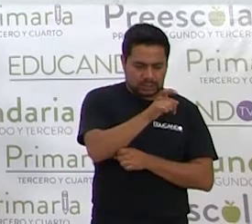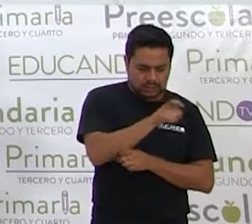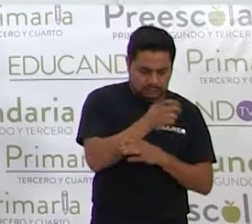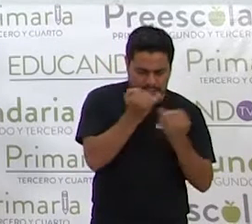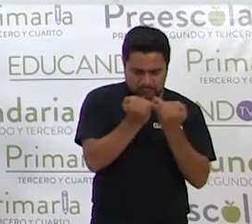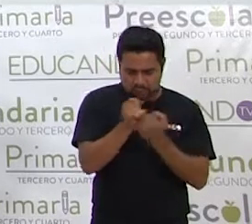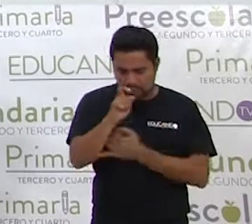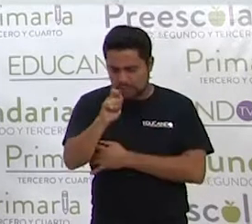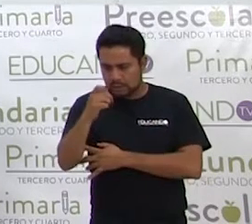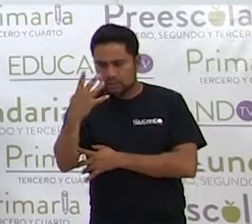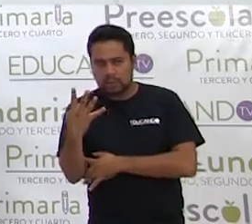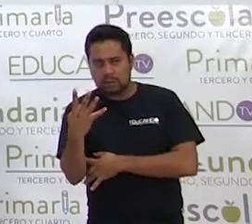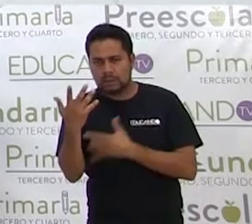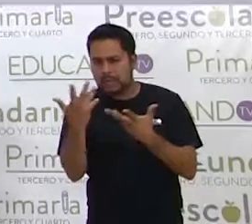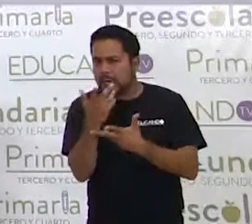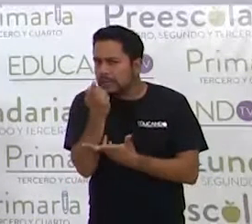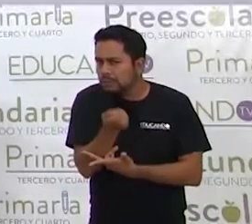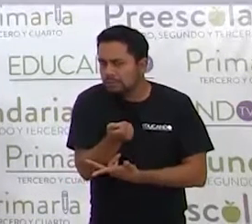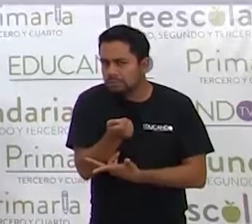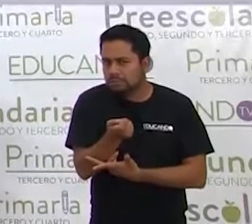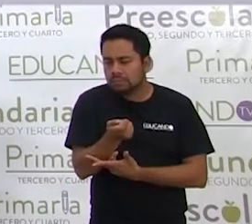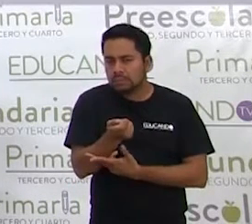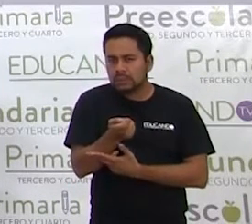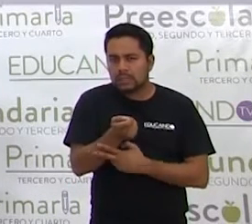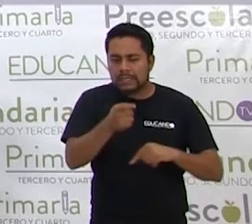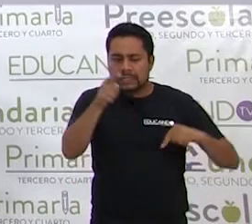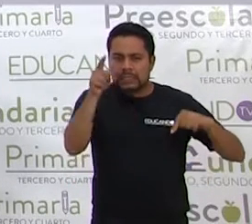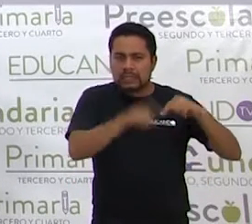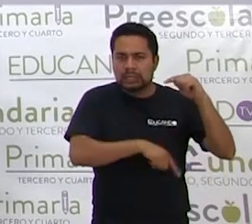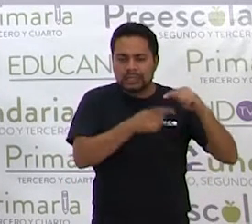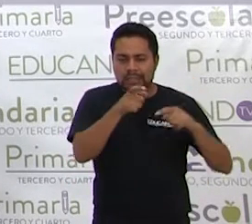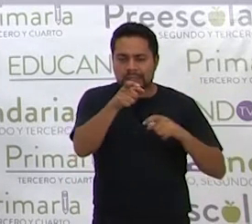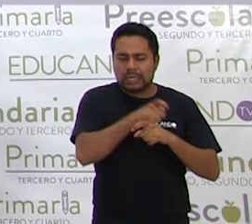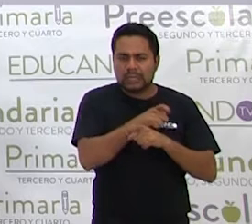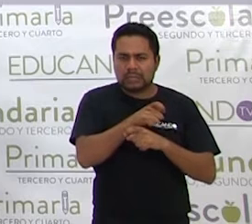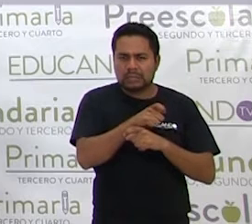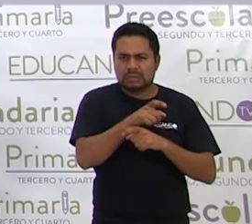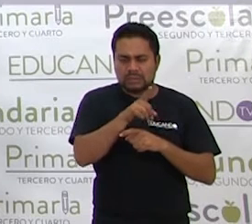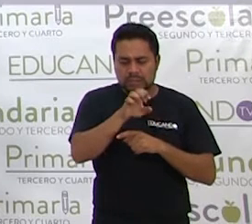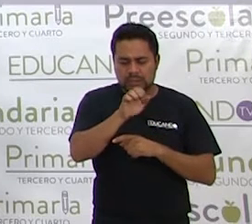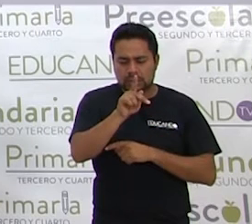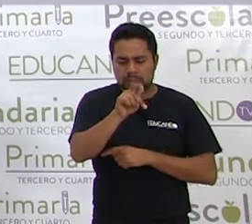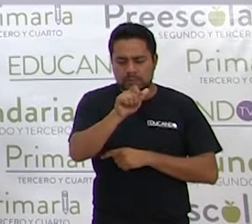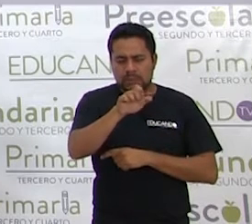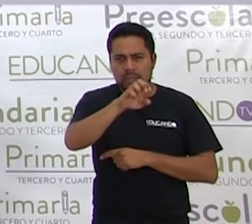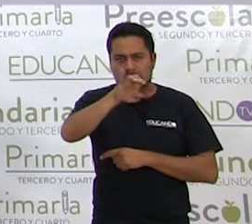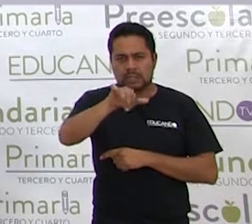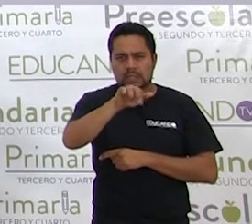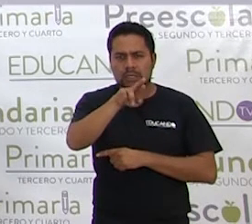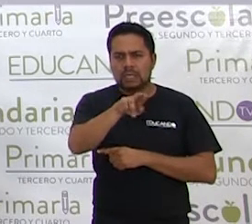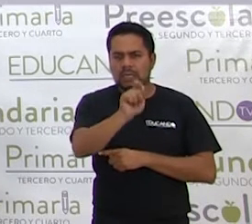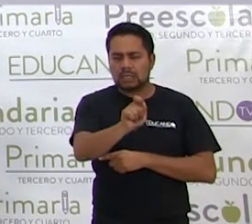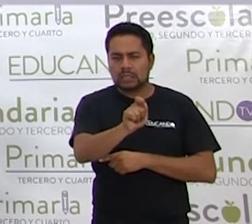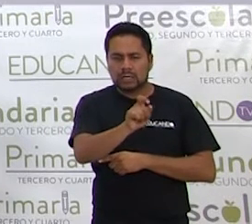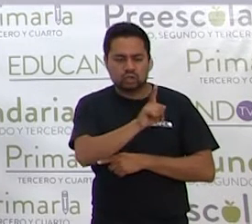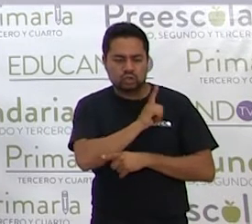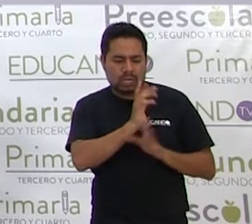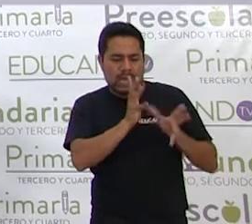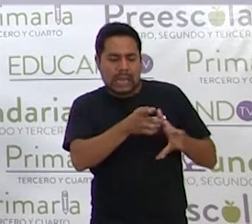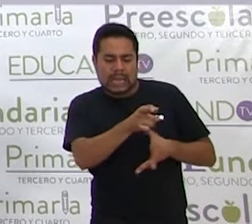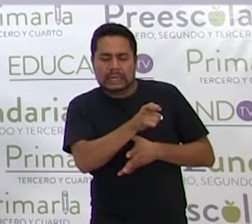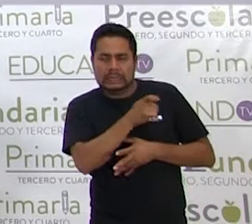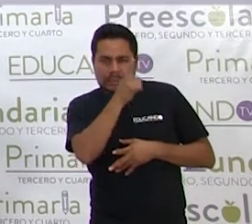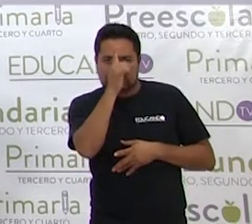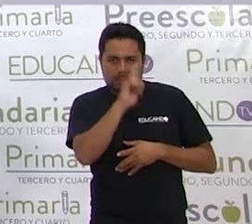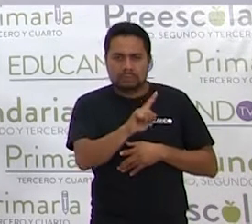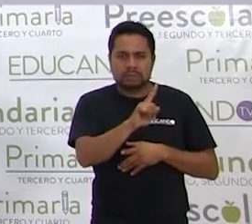24 que vamos a hacer vamos a despejar la x que quiere decir despejar dejar solita la equis para